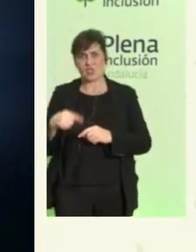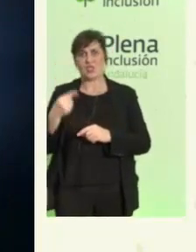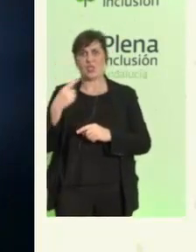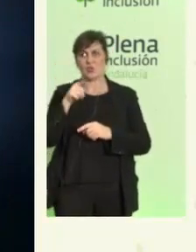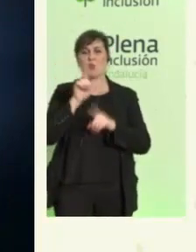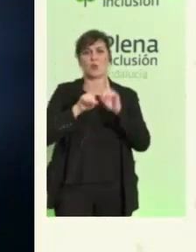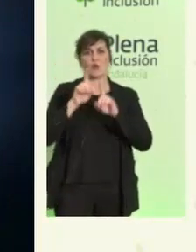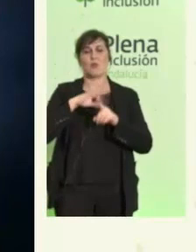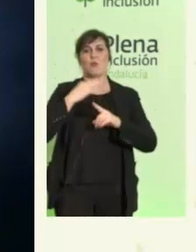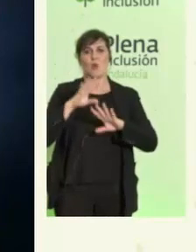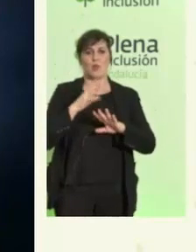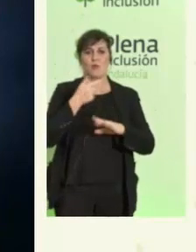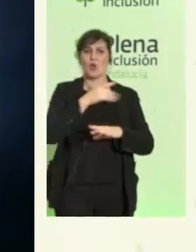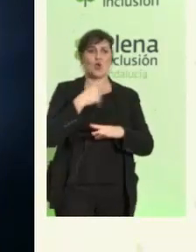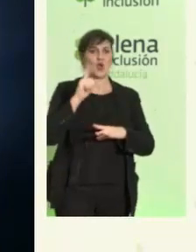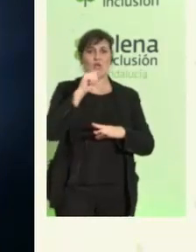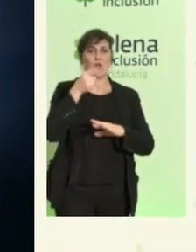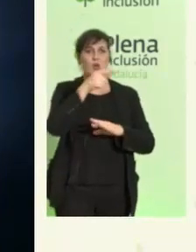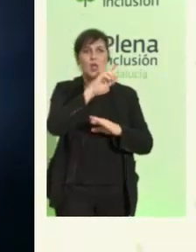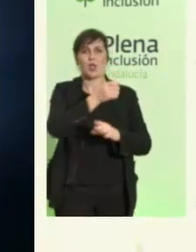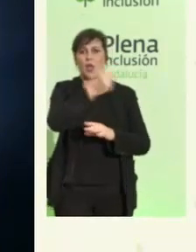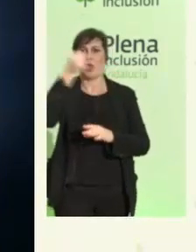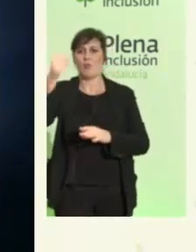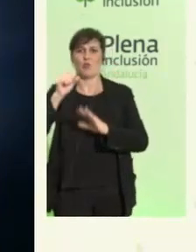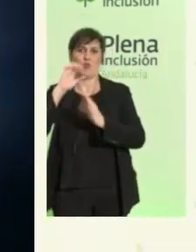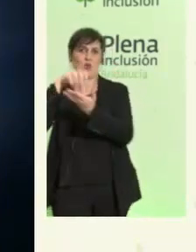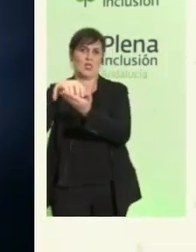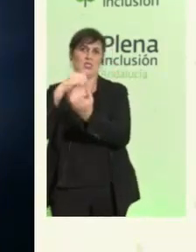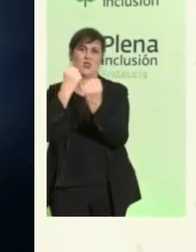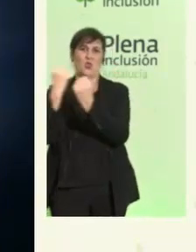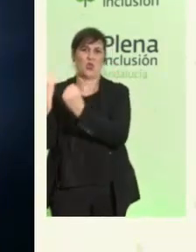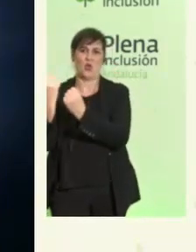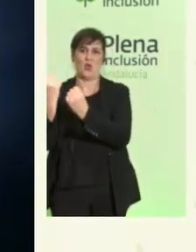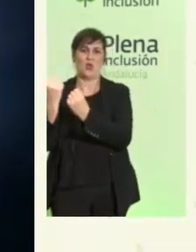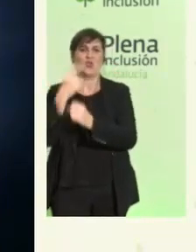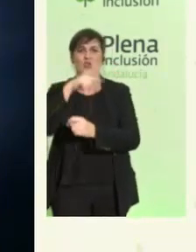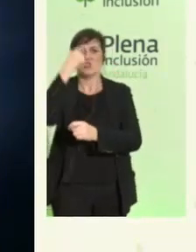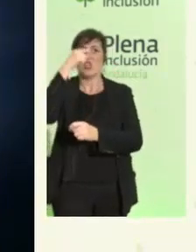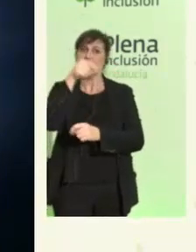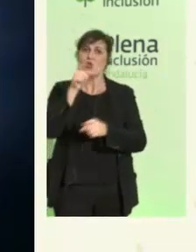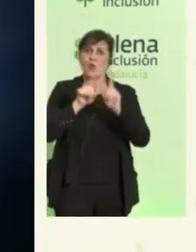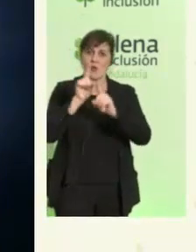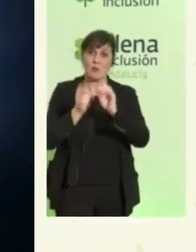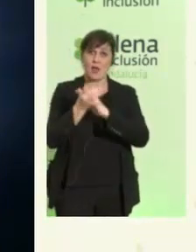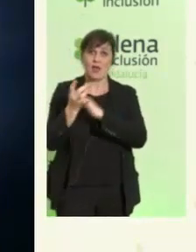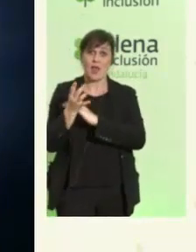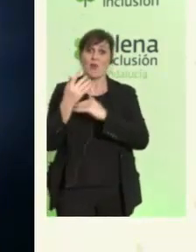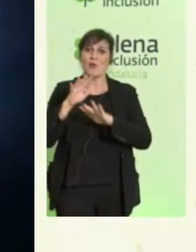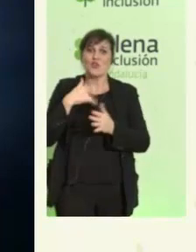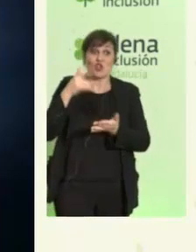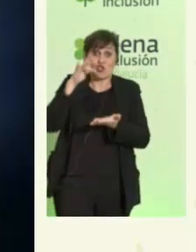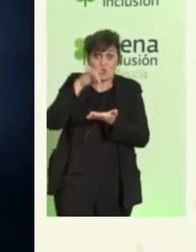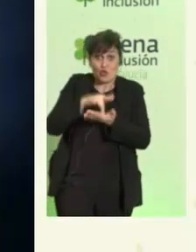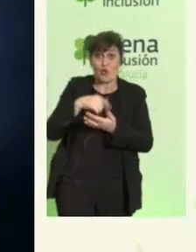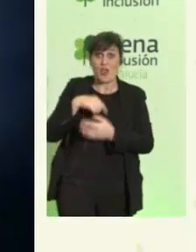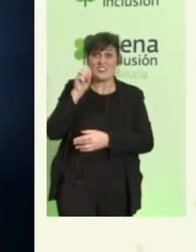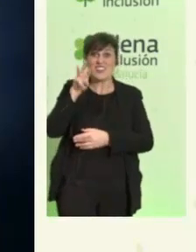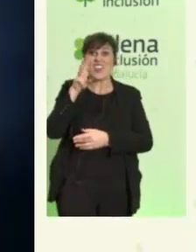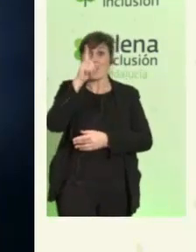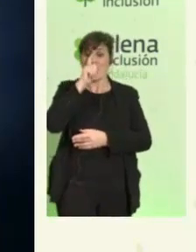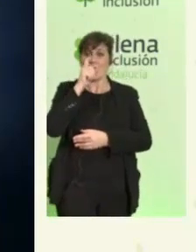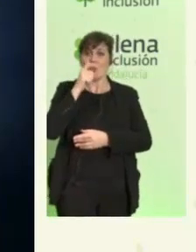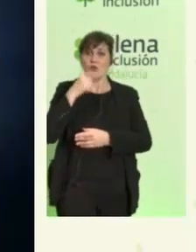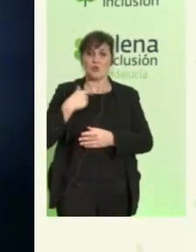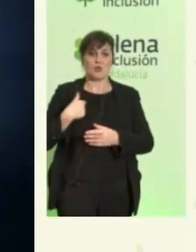problemática, sabía que yo iba a tener problemas y sabía que iba a darle problemas a todo el mundo. Pero cuando yo tenía 13 años, yo acabé en